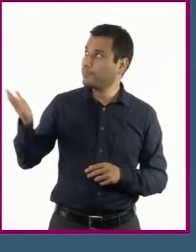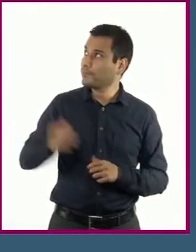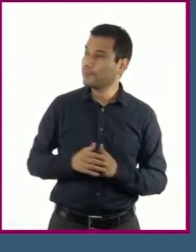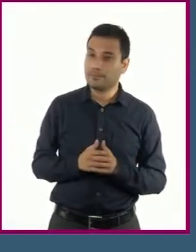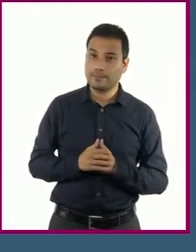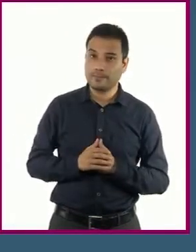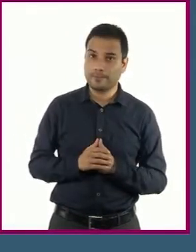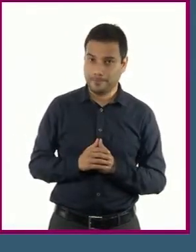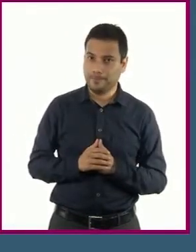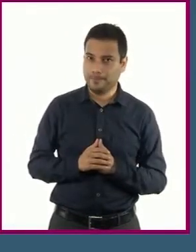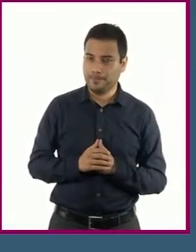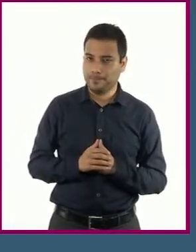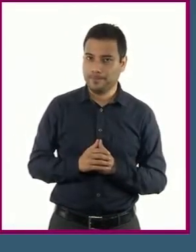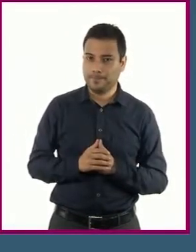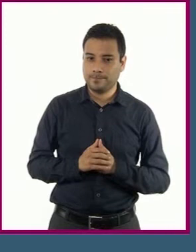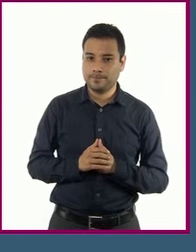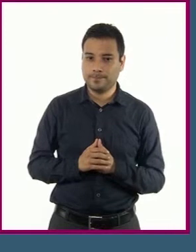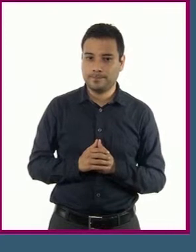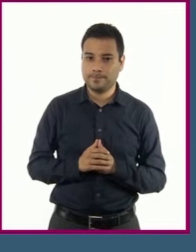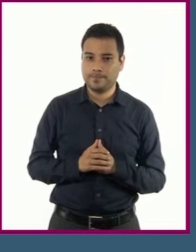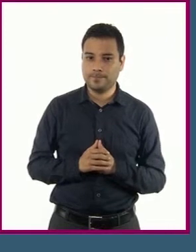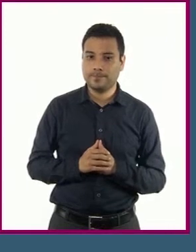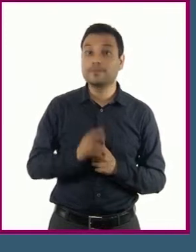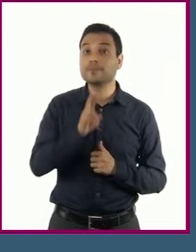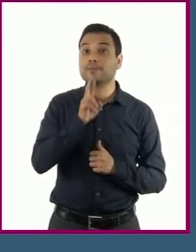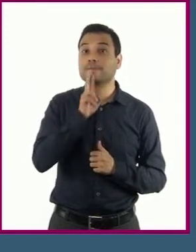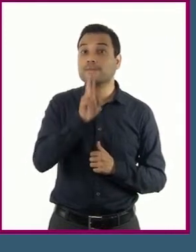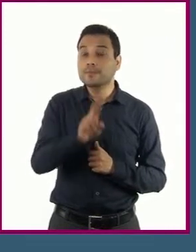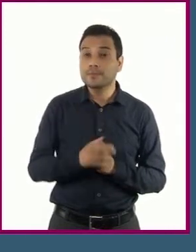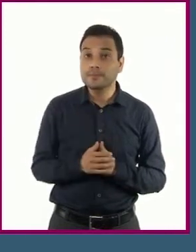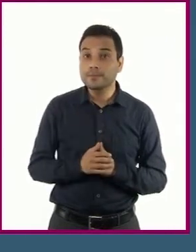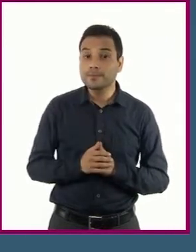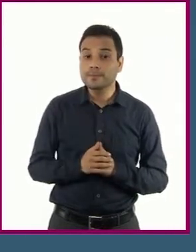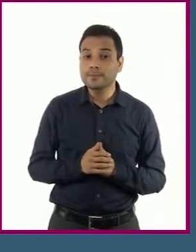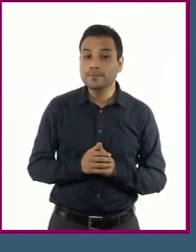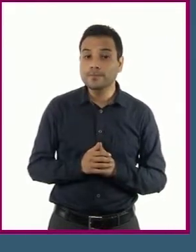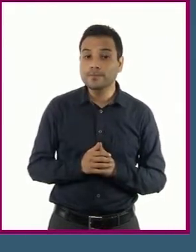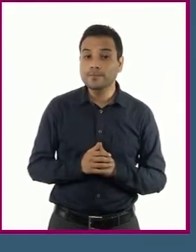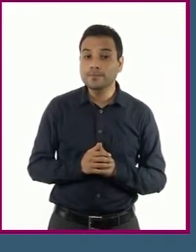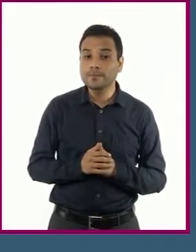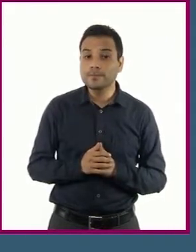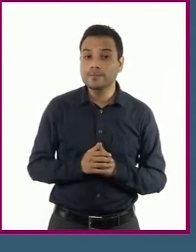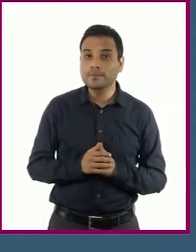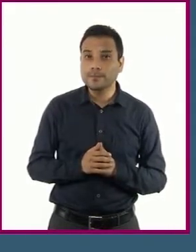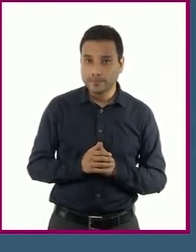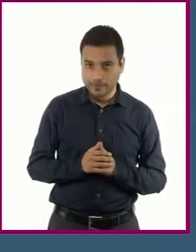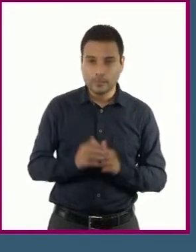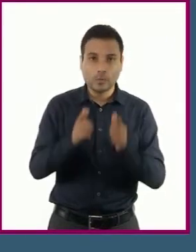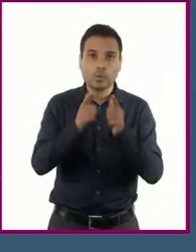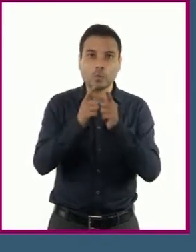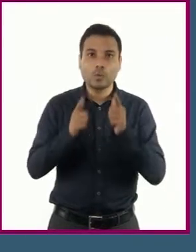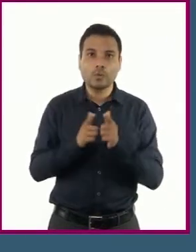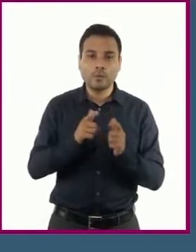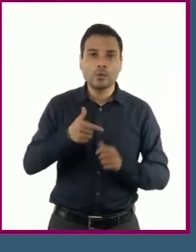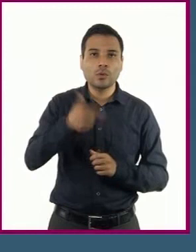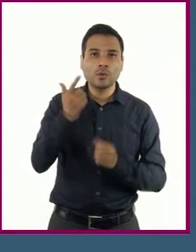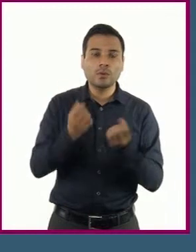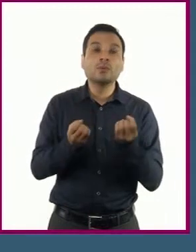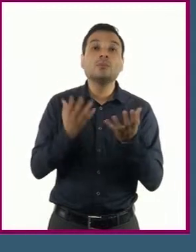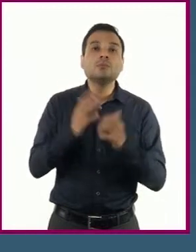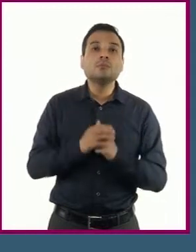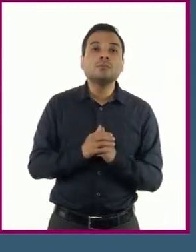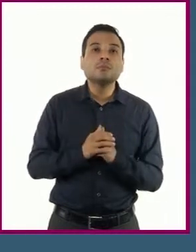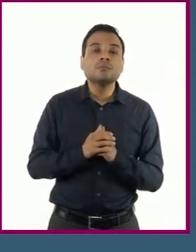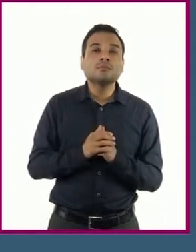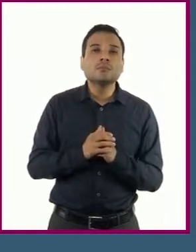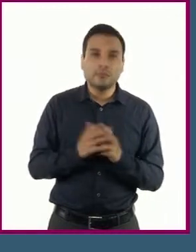una docena es igual a... Multipliquen el número de docenas que se van a vender por ese factor de conversión.